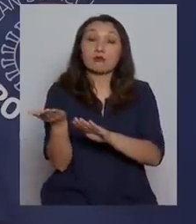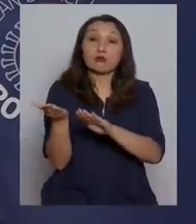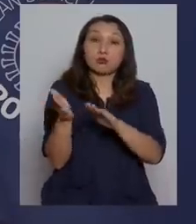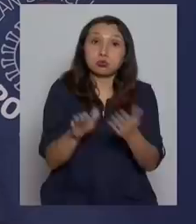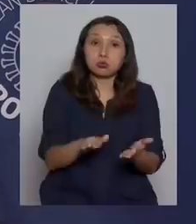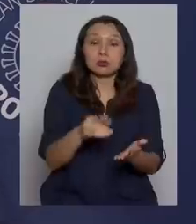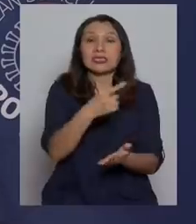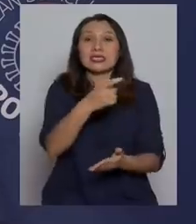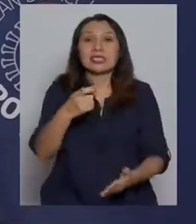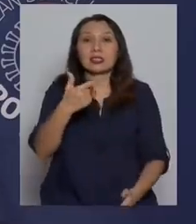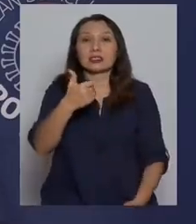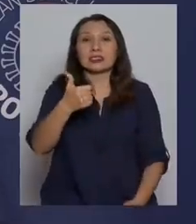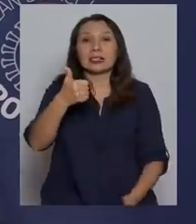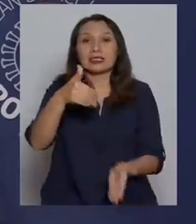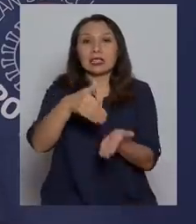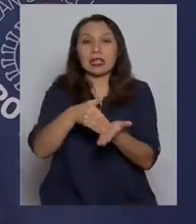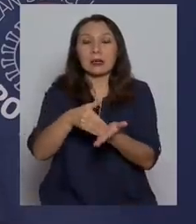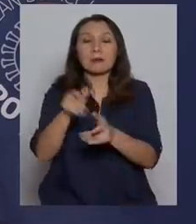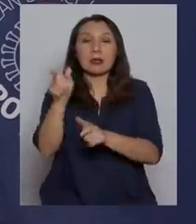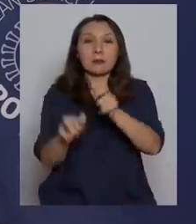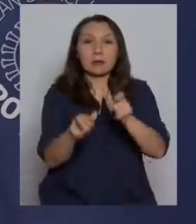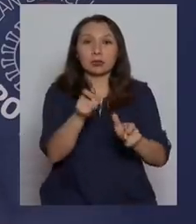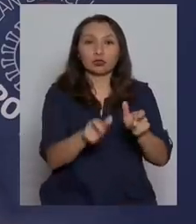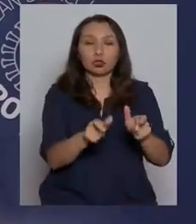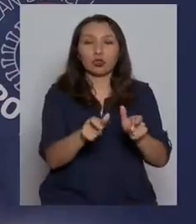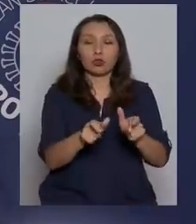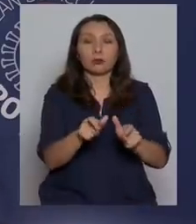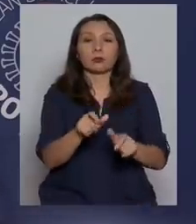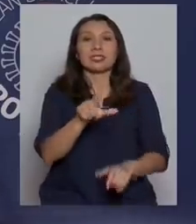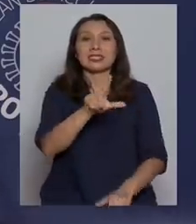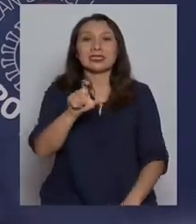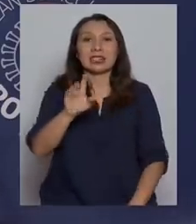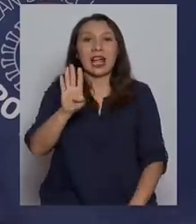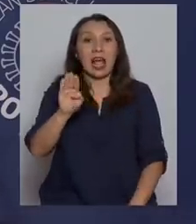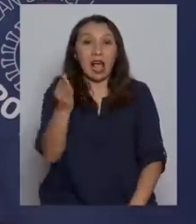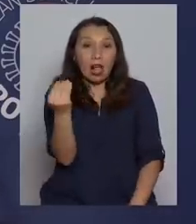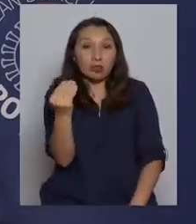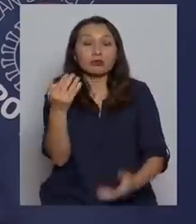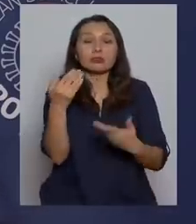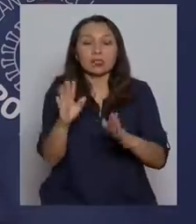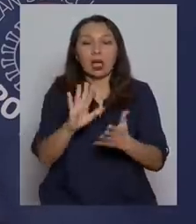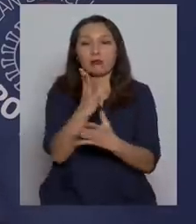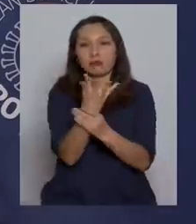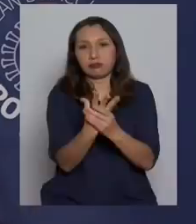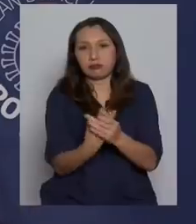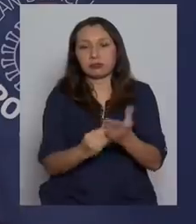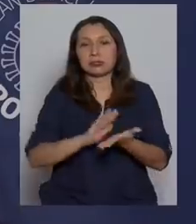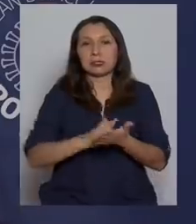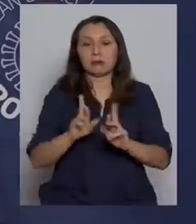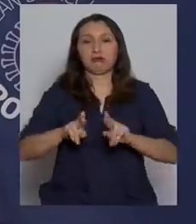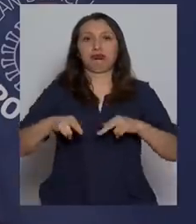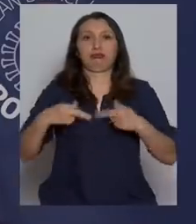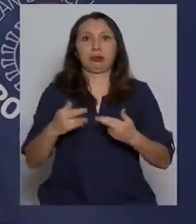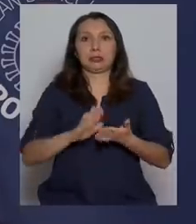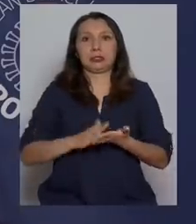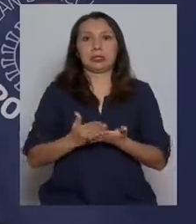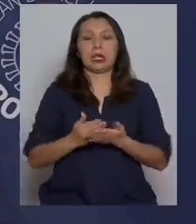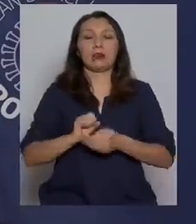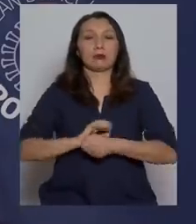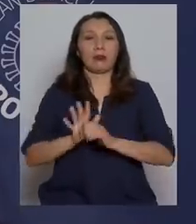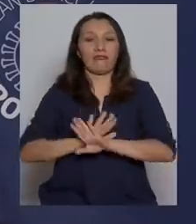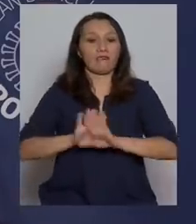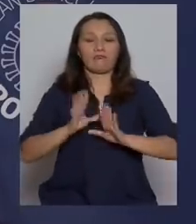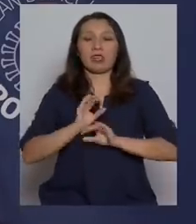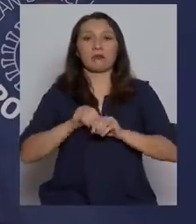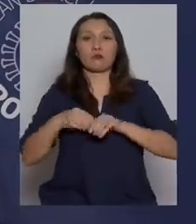fallecidos y 176.000 personas, 714 que ya se han recuperado, han dejado de